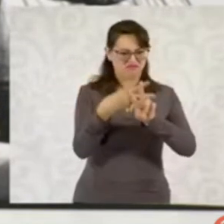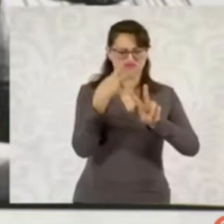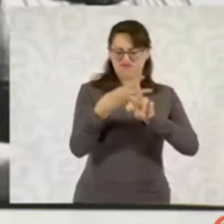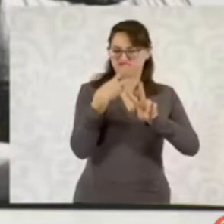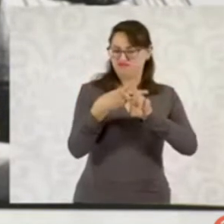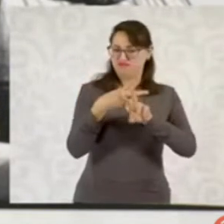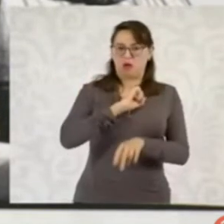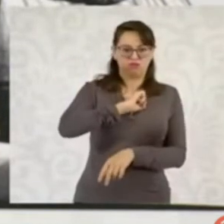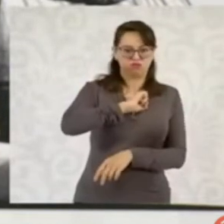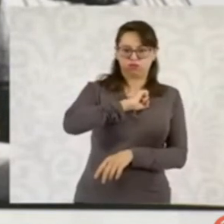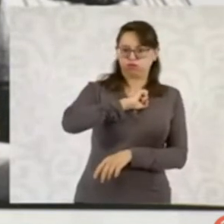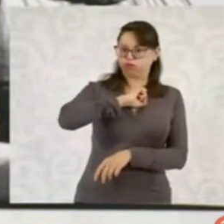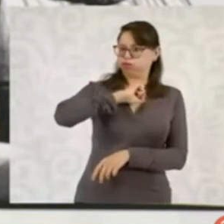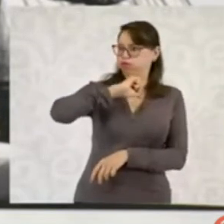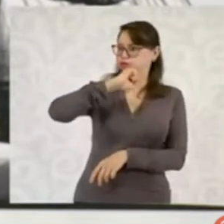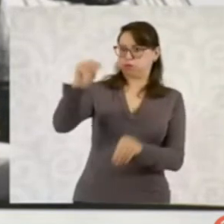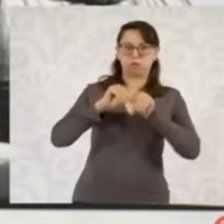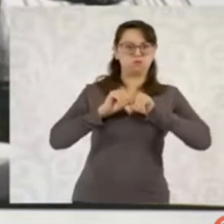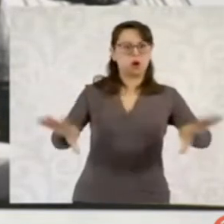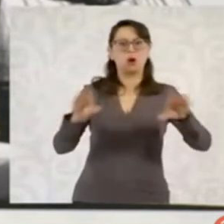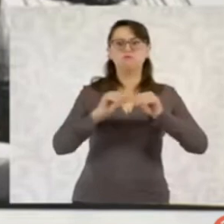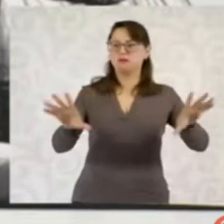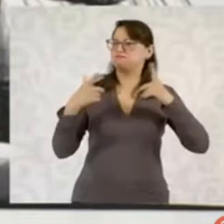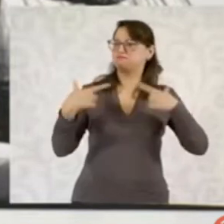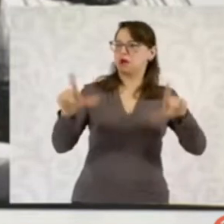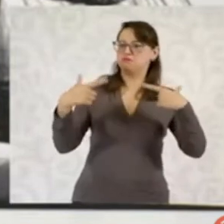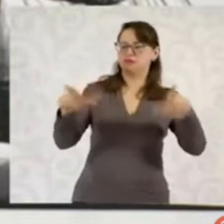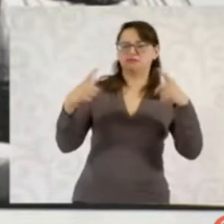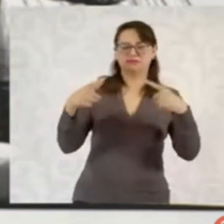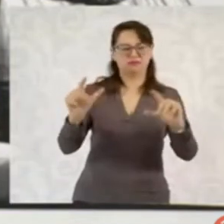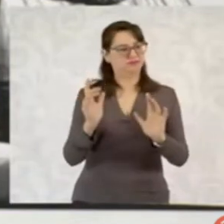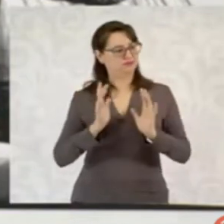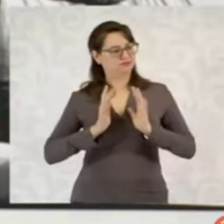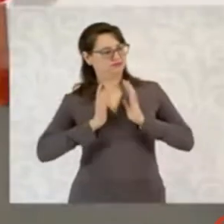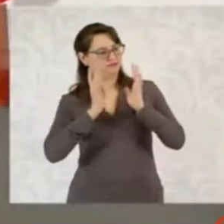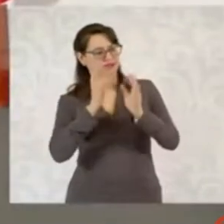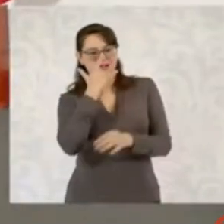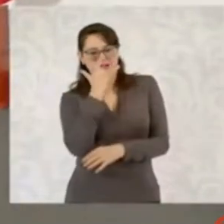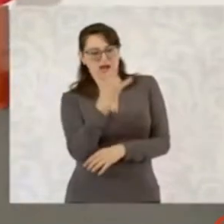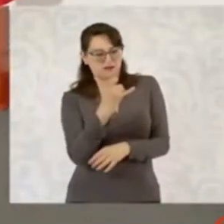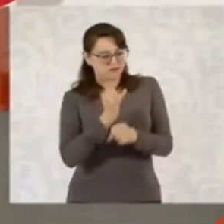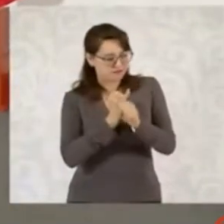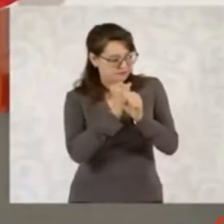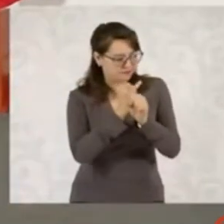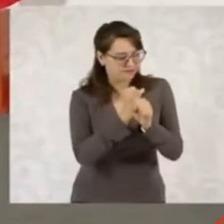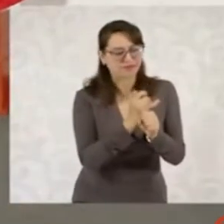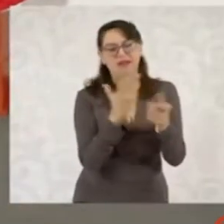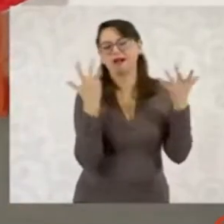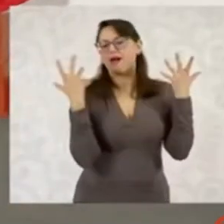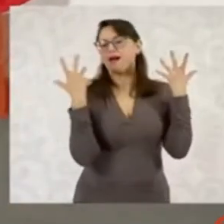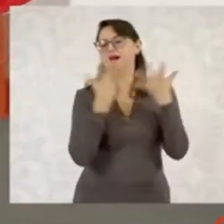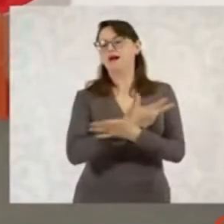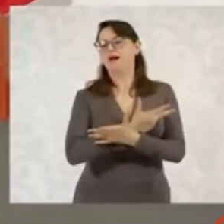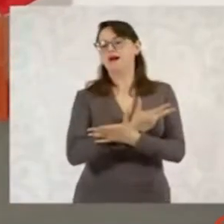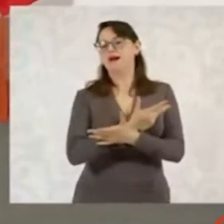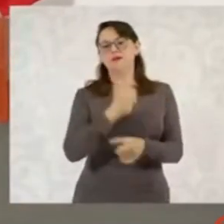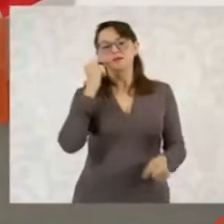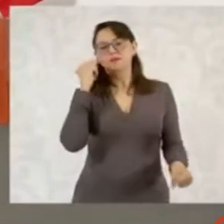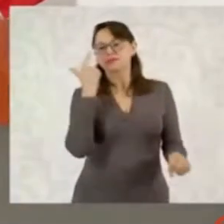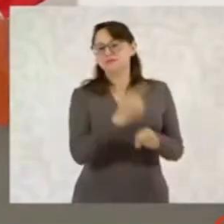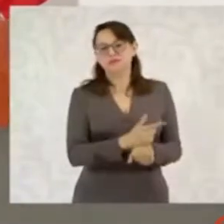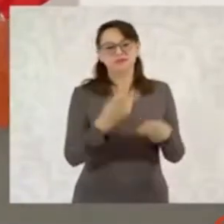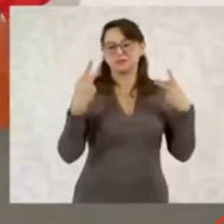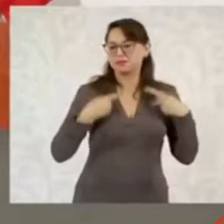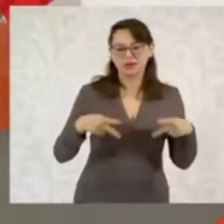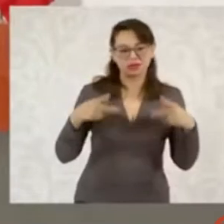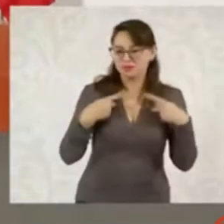hashtags que se impulsan, estas tendencias que se impulsan y que muestran pues que en realidad no son personas,